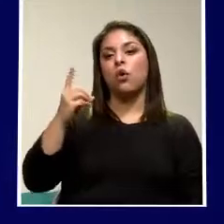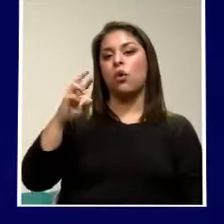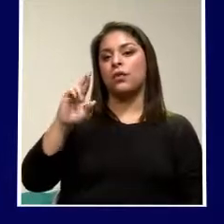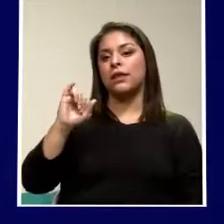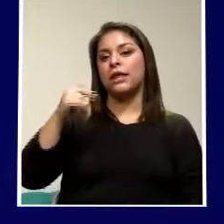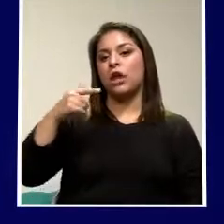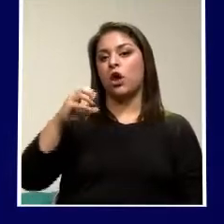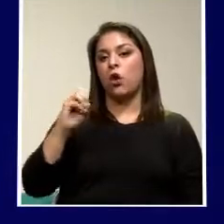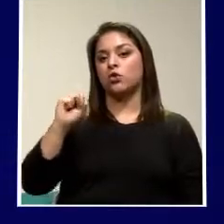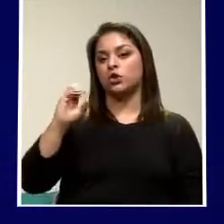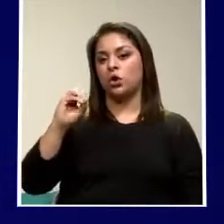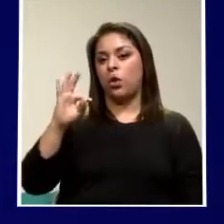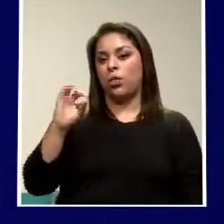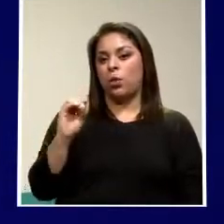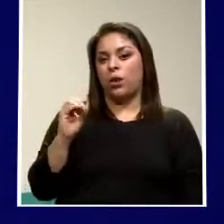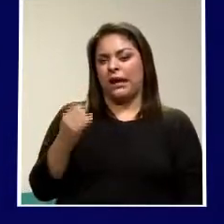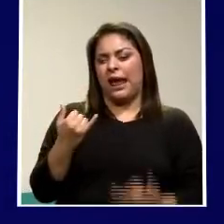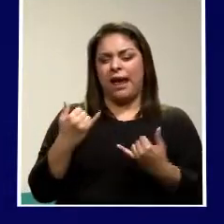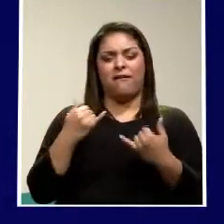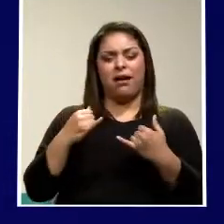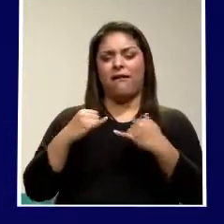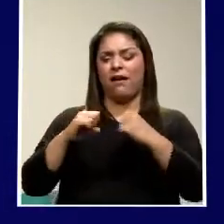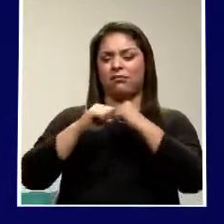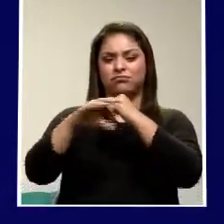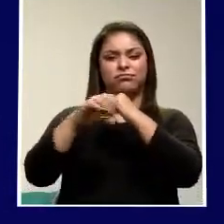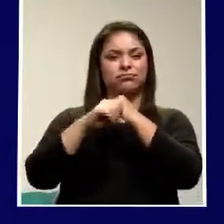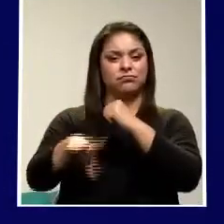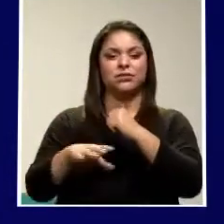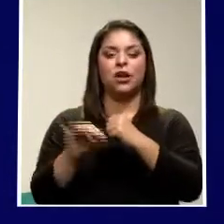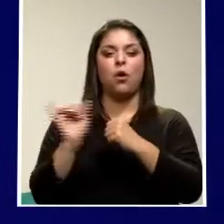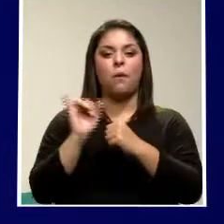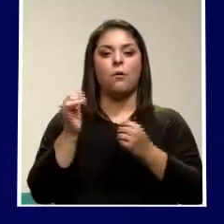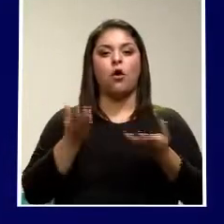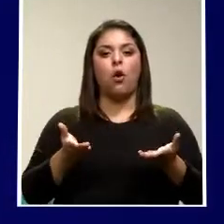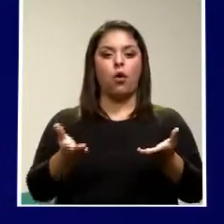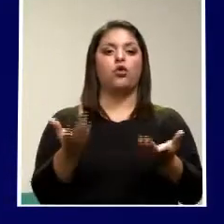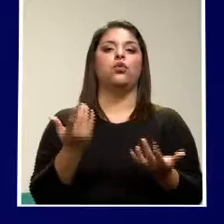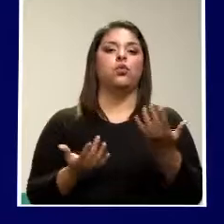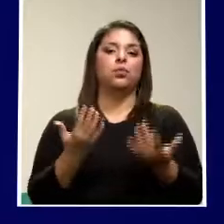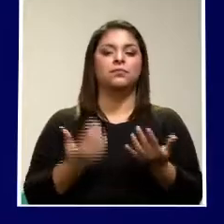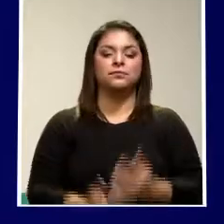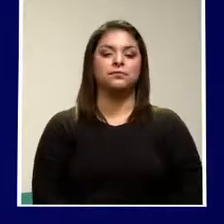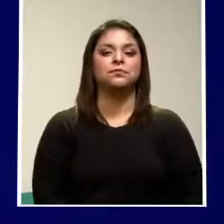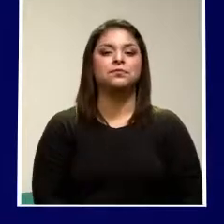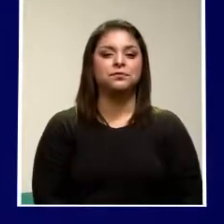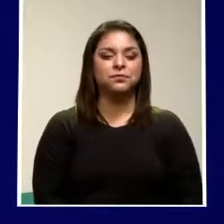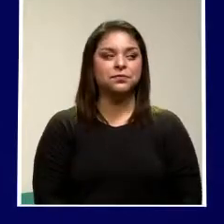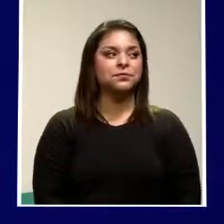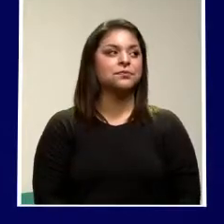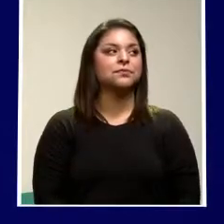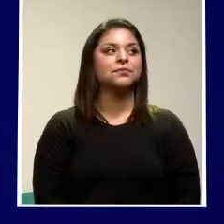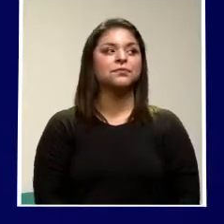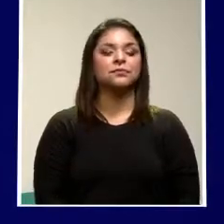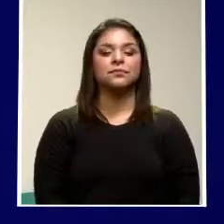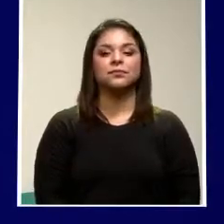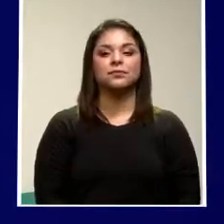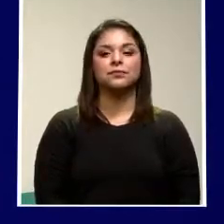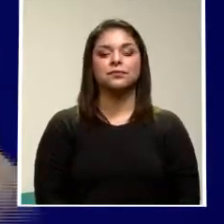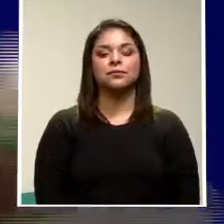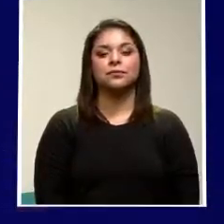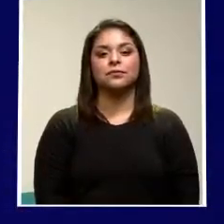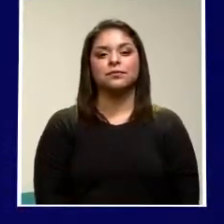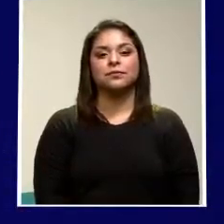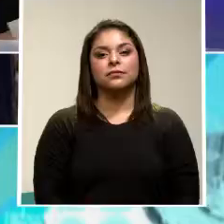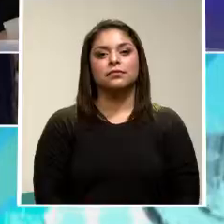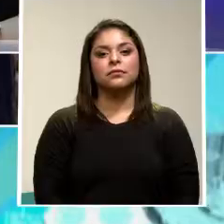recién salidito del horno. Ahí está, ahí tengo luz. Perfecto, recién salidito del